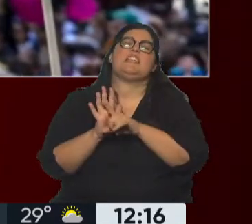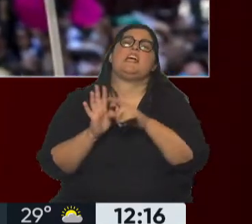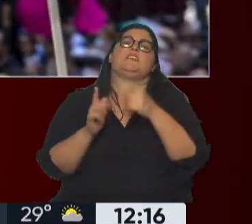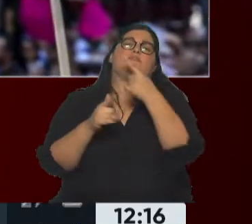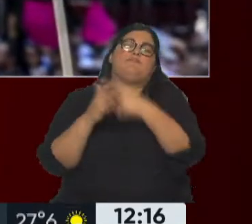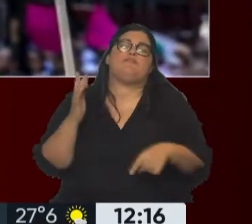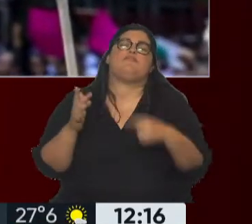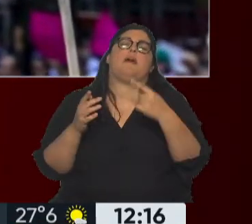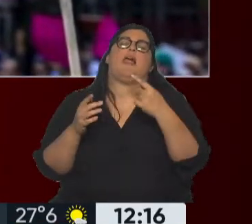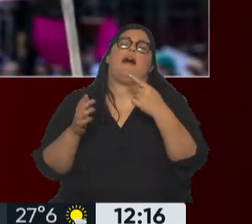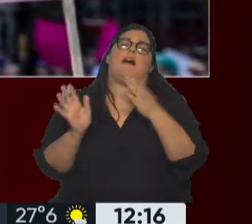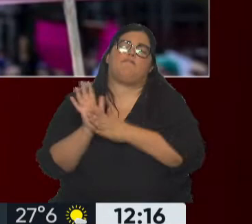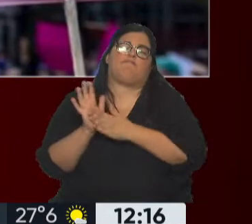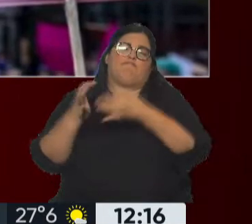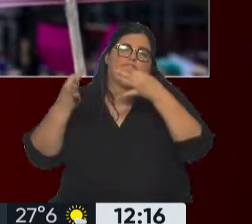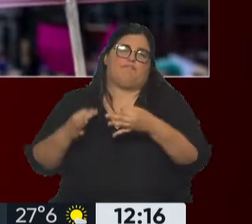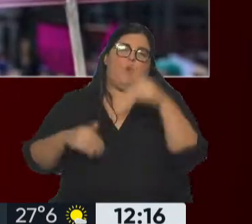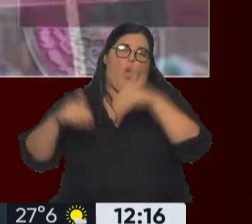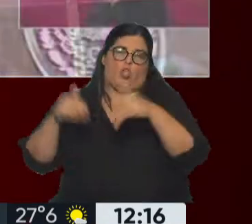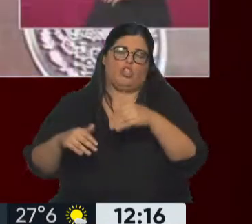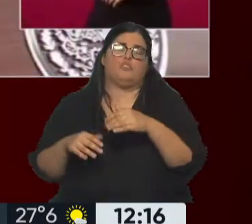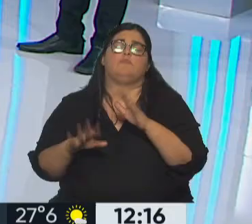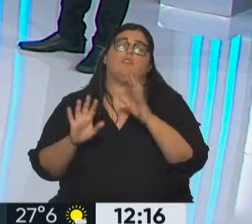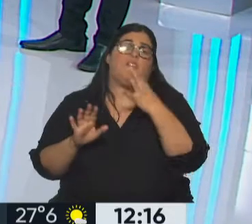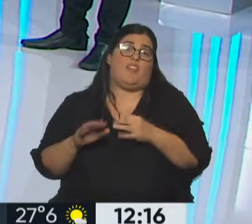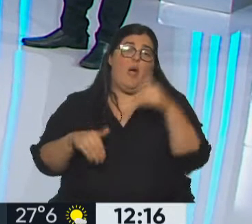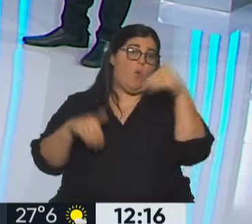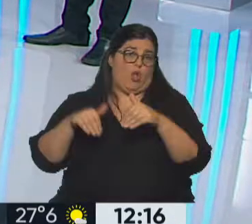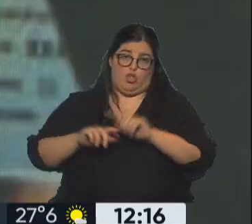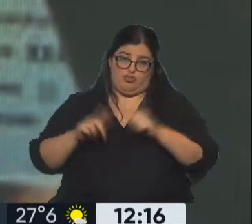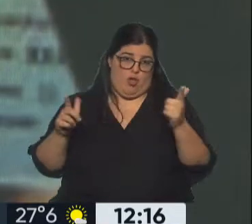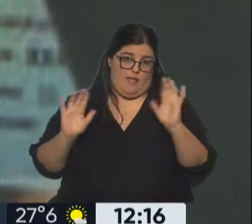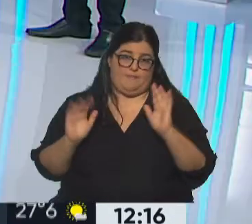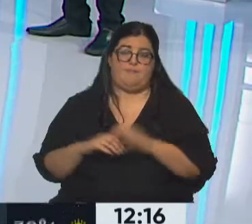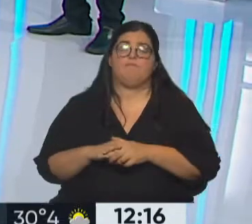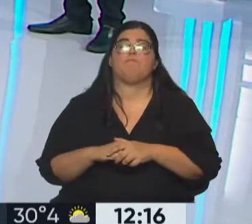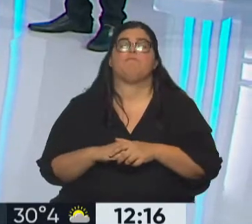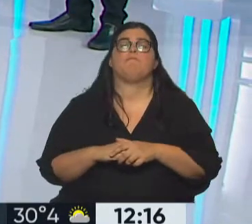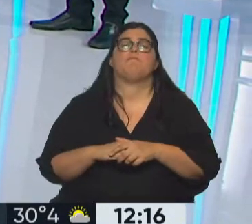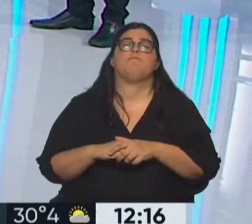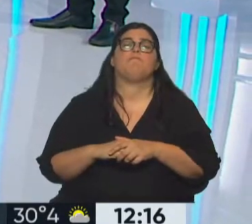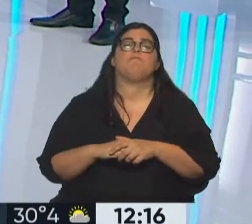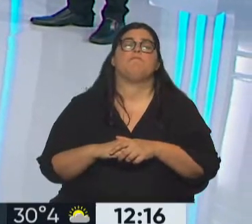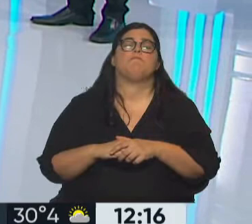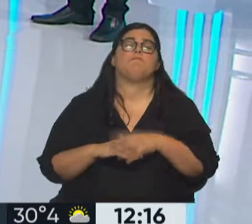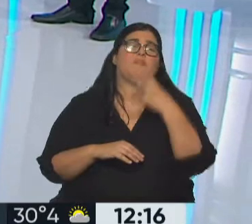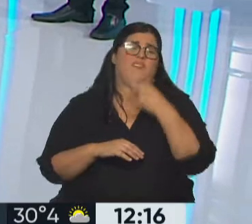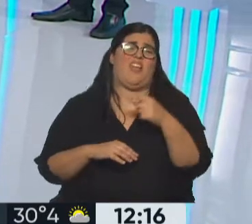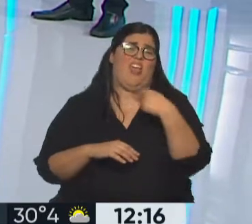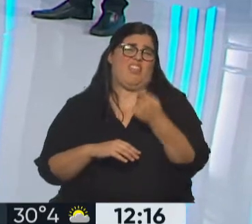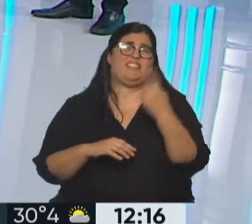para garantizar los votos, pero a priori los votos no están. Bien, Leticia. Sí, Augusto decía, bueno, que los votos no